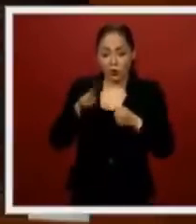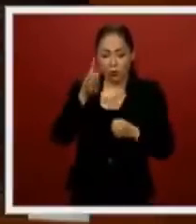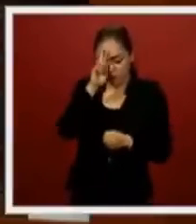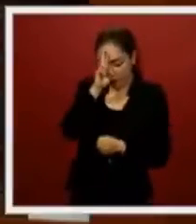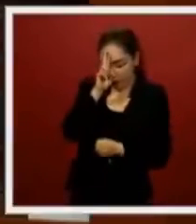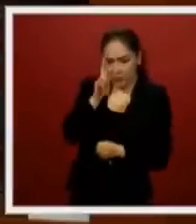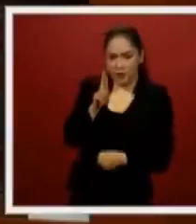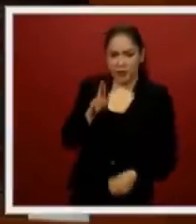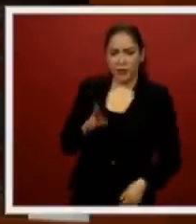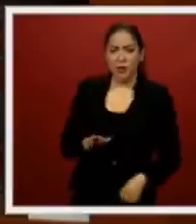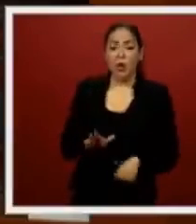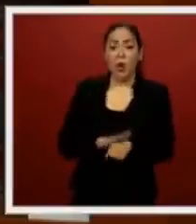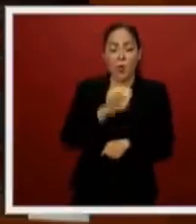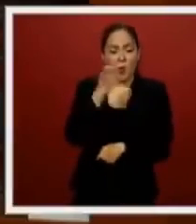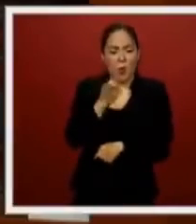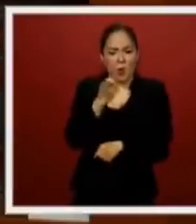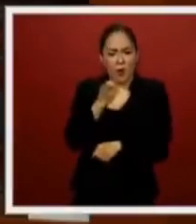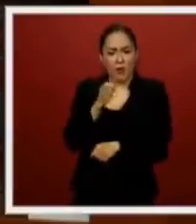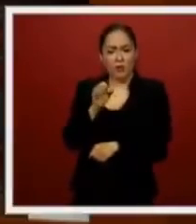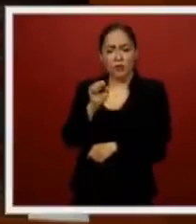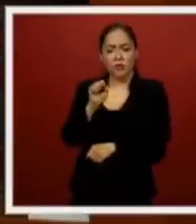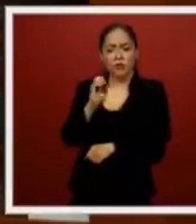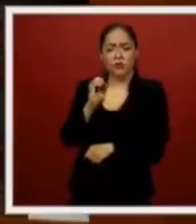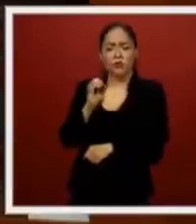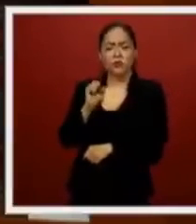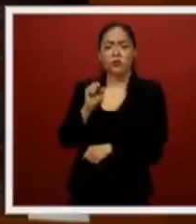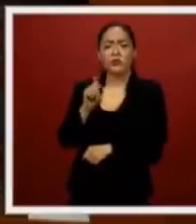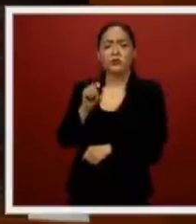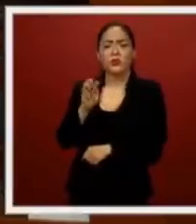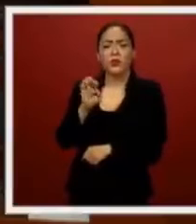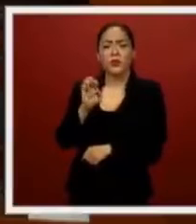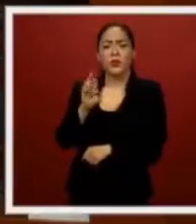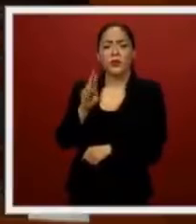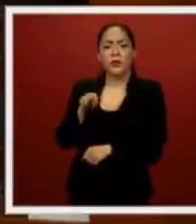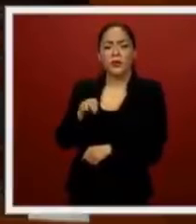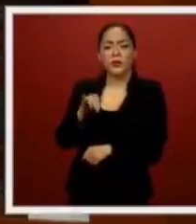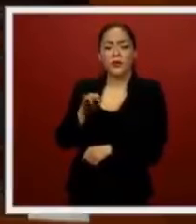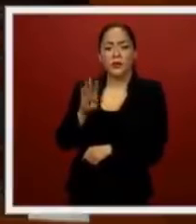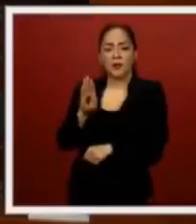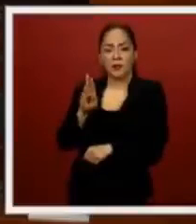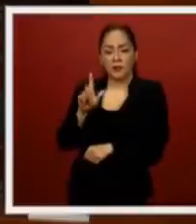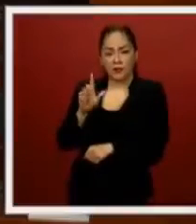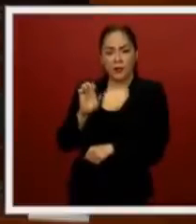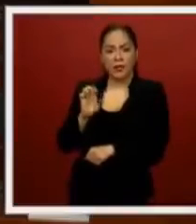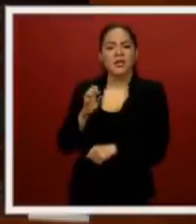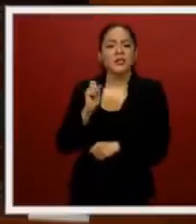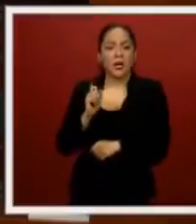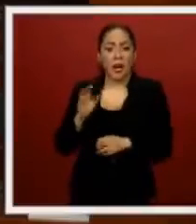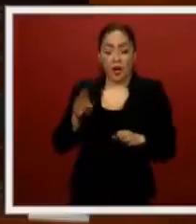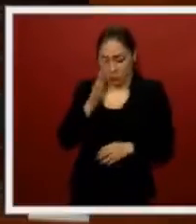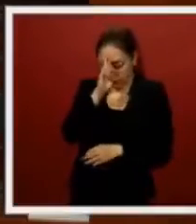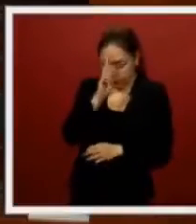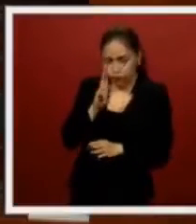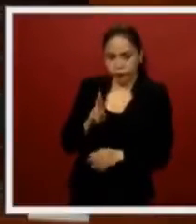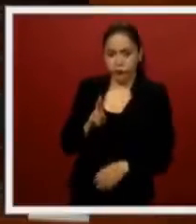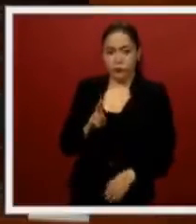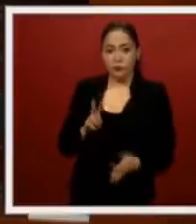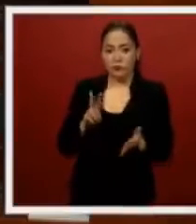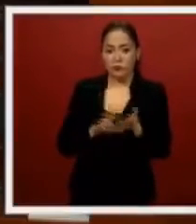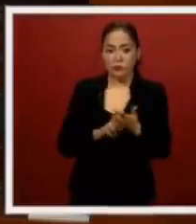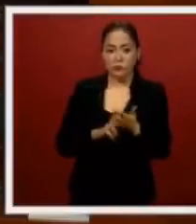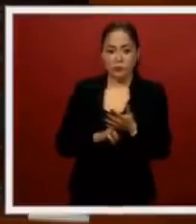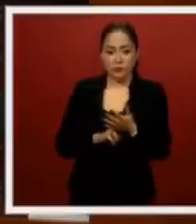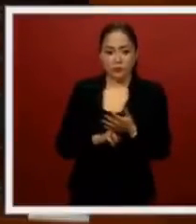Por eso es sostenible, así de manera simple. Otro gran problema que tenemos es la disminución de